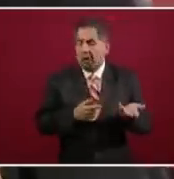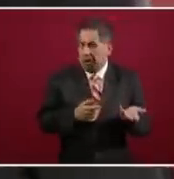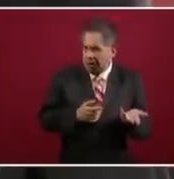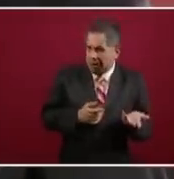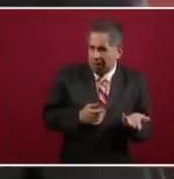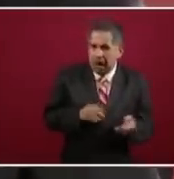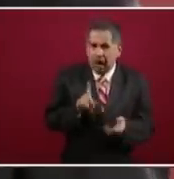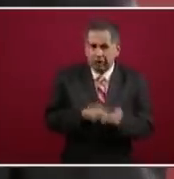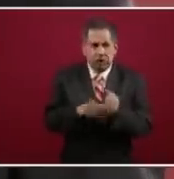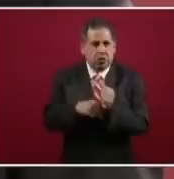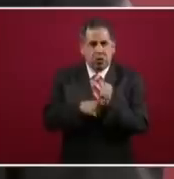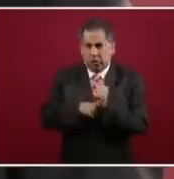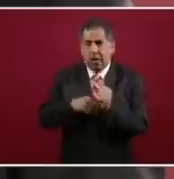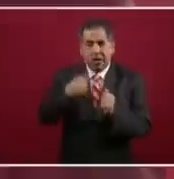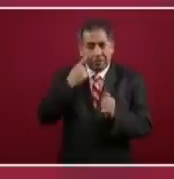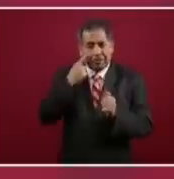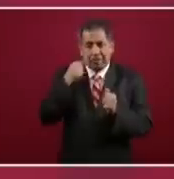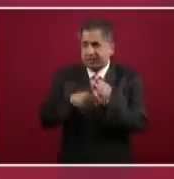se oculta